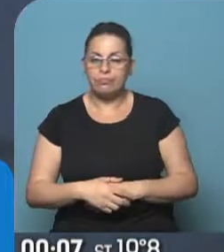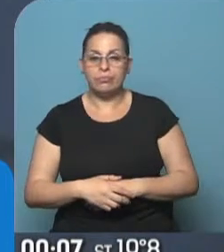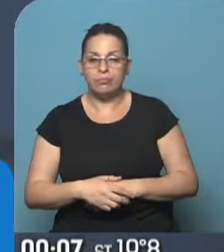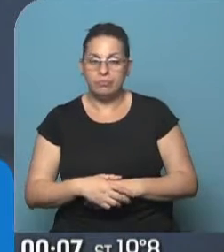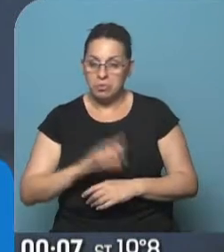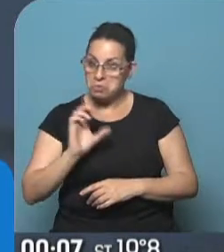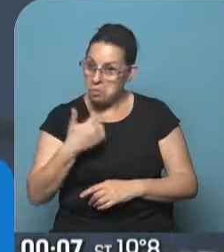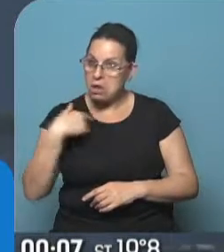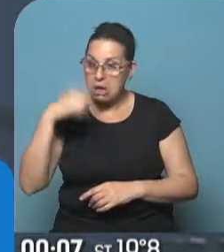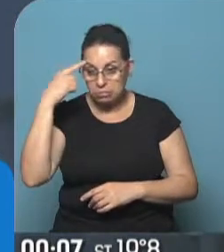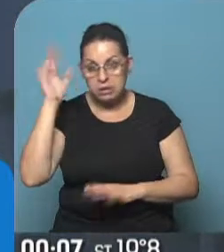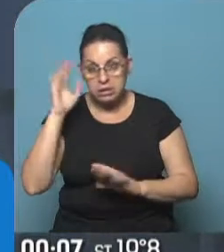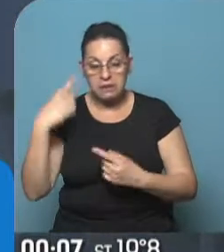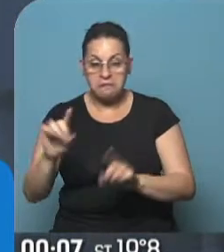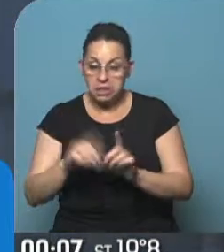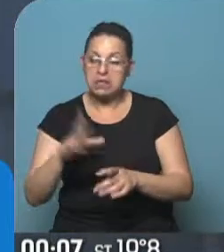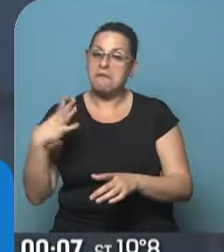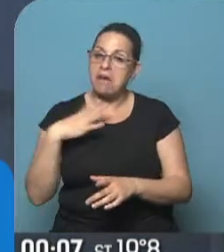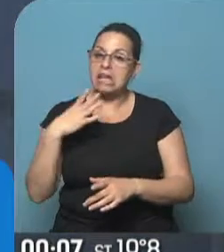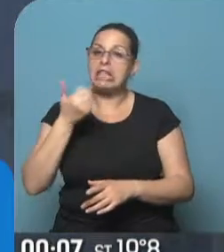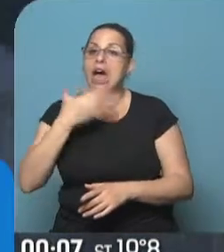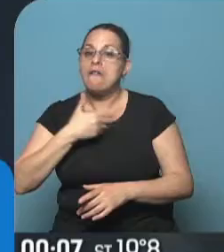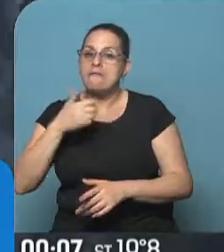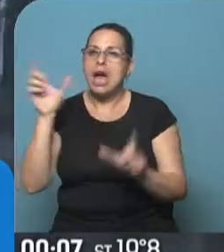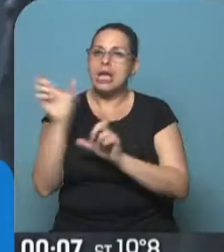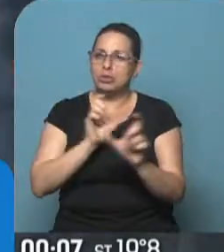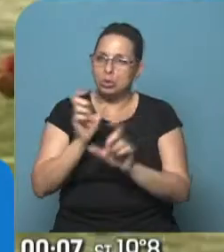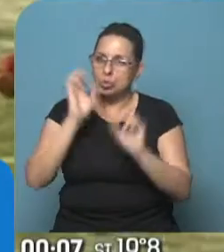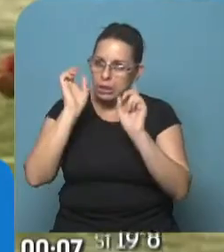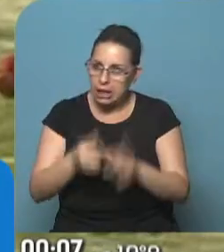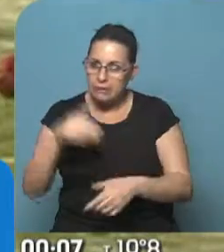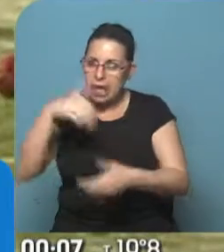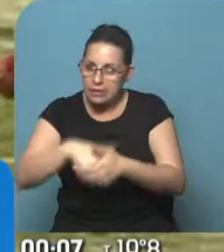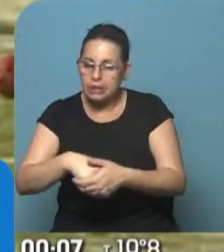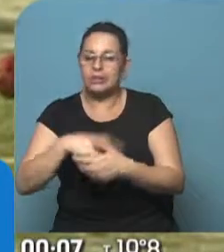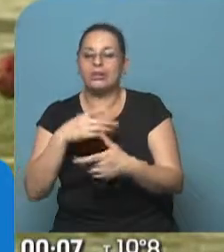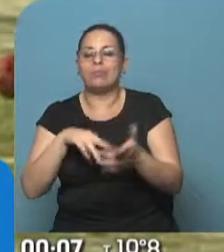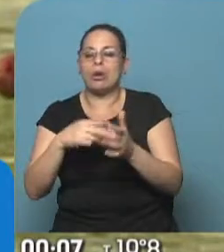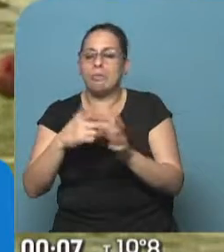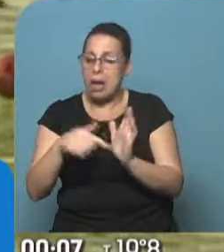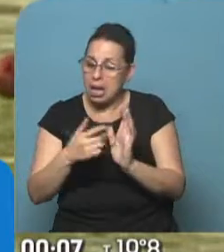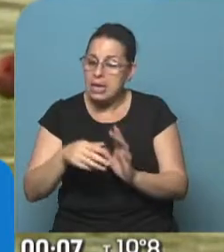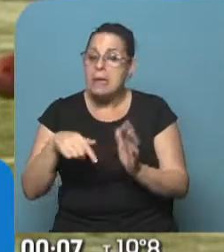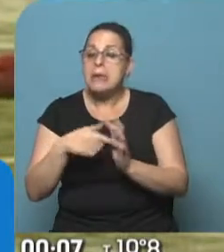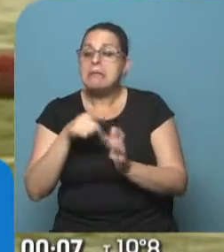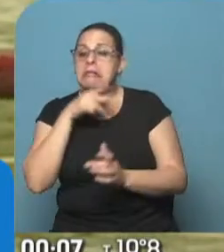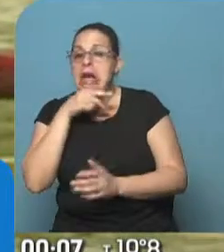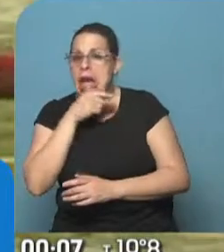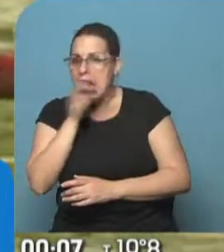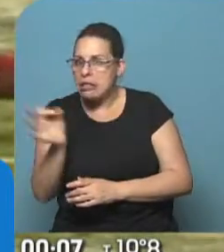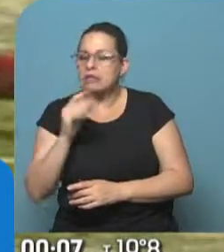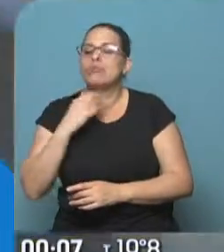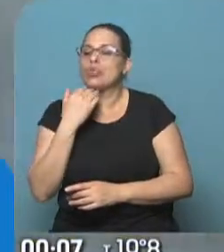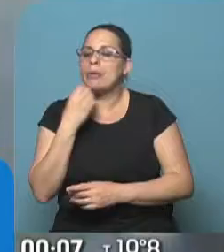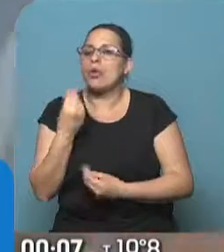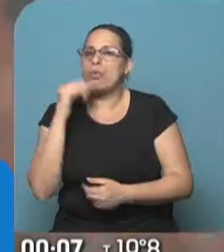impensado. Es cierto que faltaba una estructura en AFA, que había problemas institucionales, que nadie sabía cuál iba a ser el